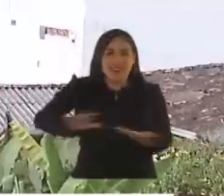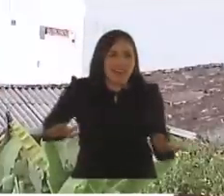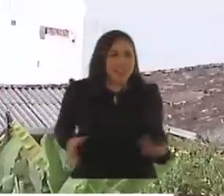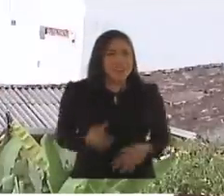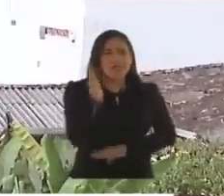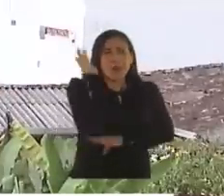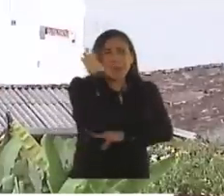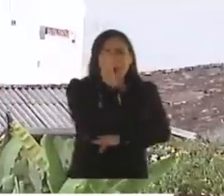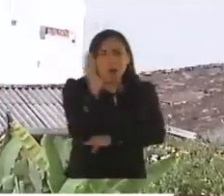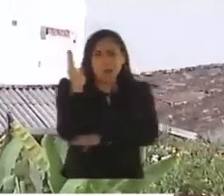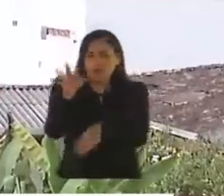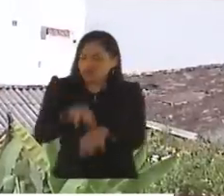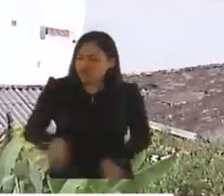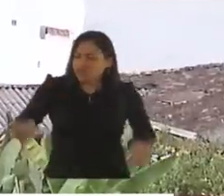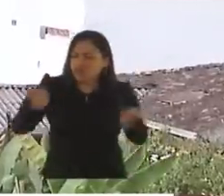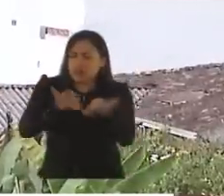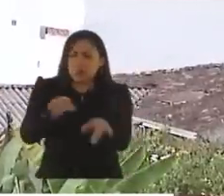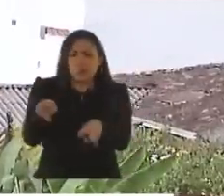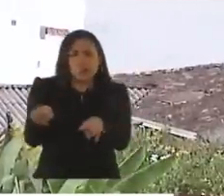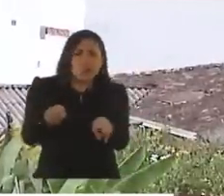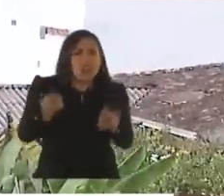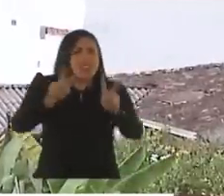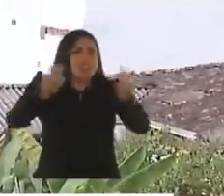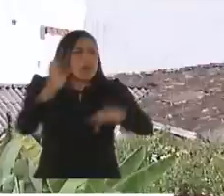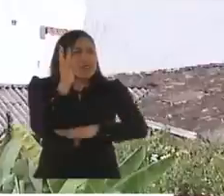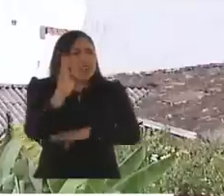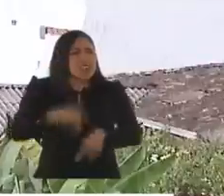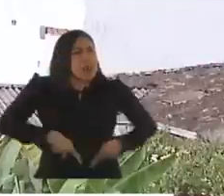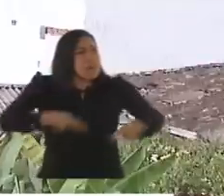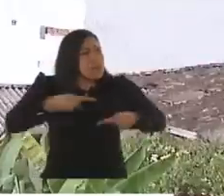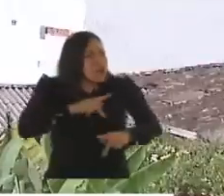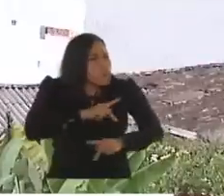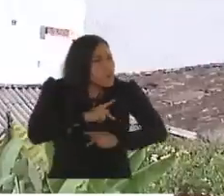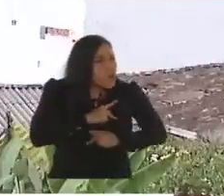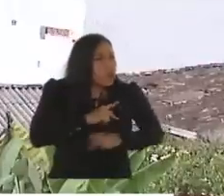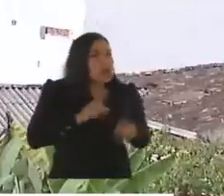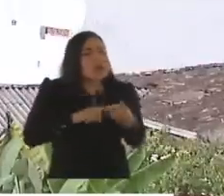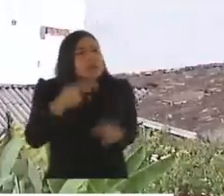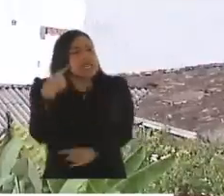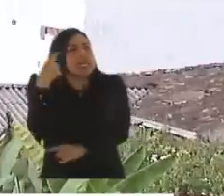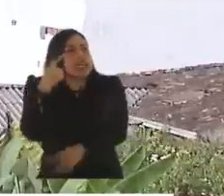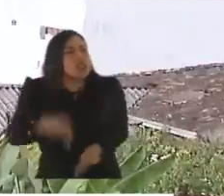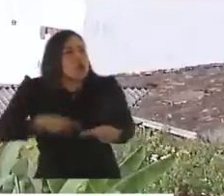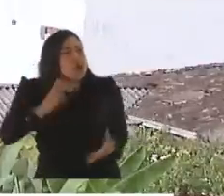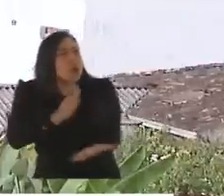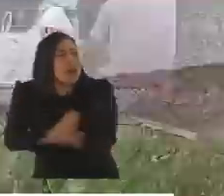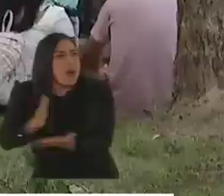charlas que nos debe interesar cada uno de nosotros porque habla de la vida misma, pero también de los retos.